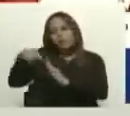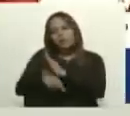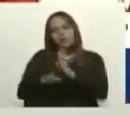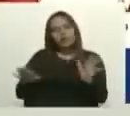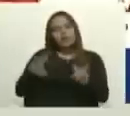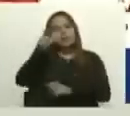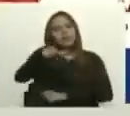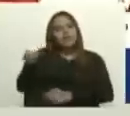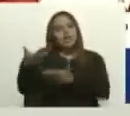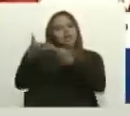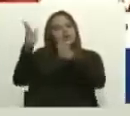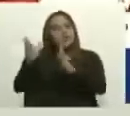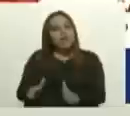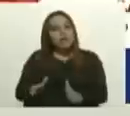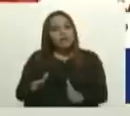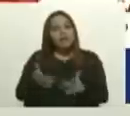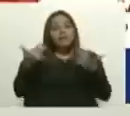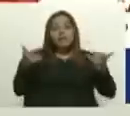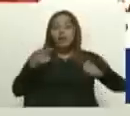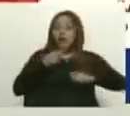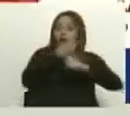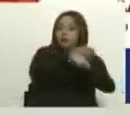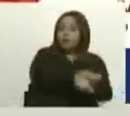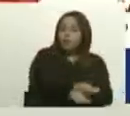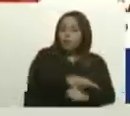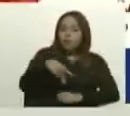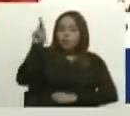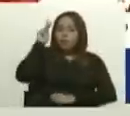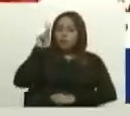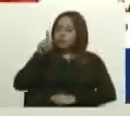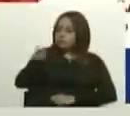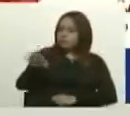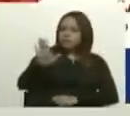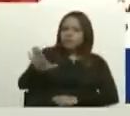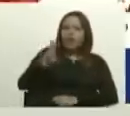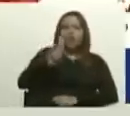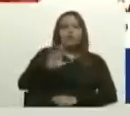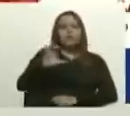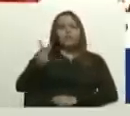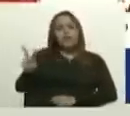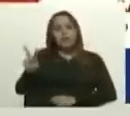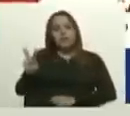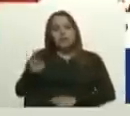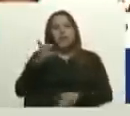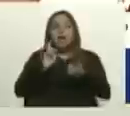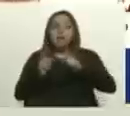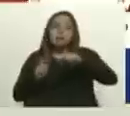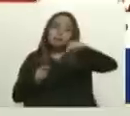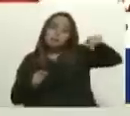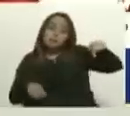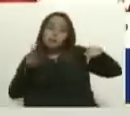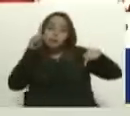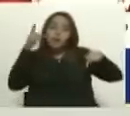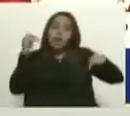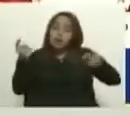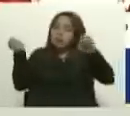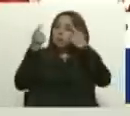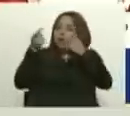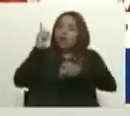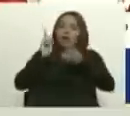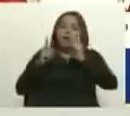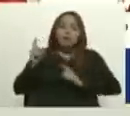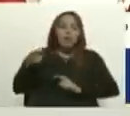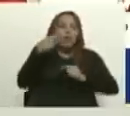son estudiantes, a los egresados, a los profesores de allí. Seguramente algunos de esos profesores nos han dado clases a